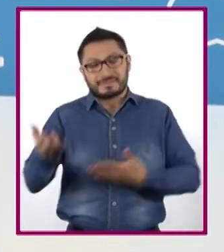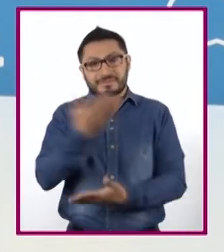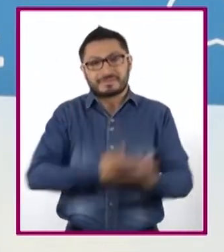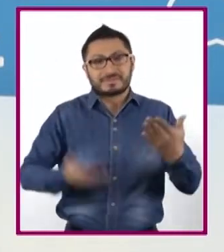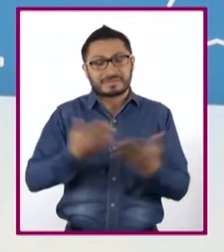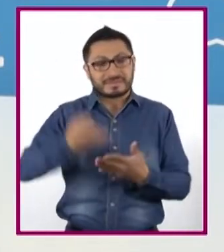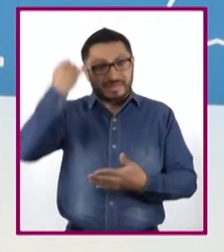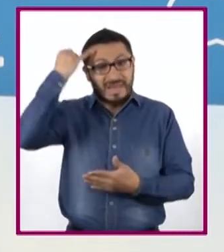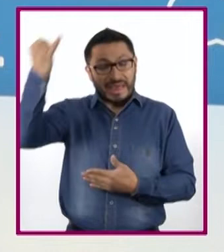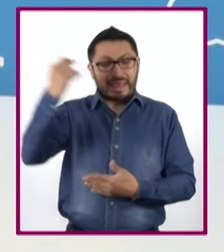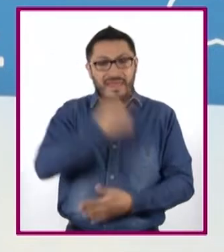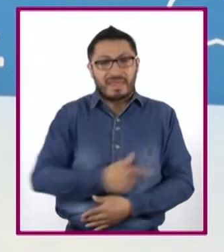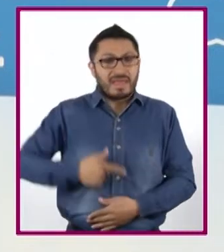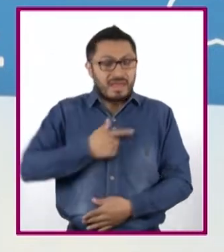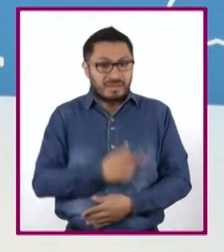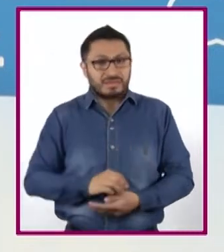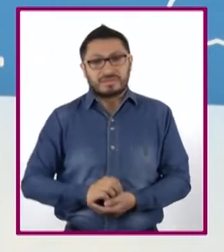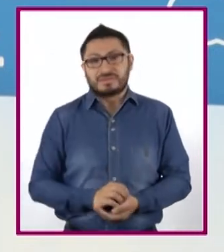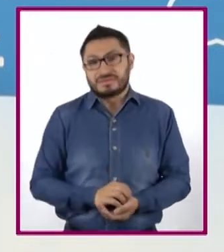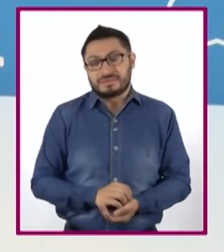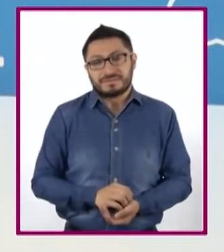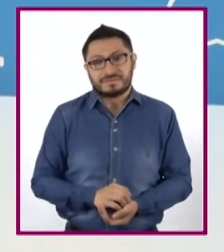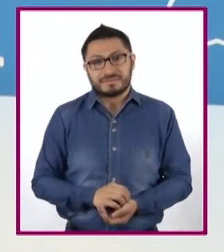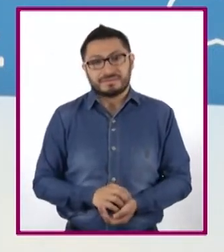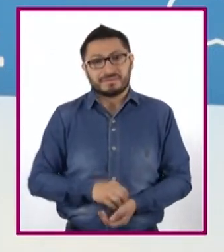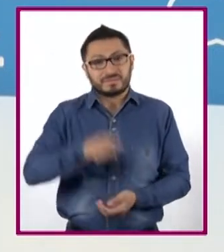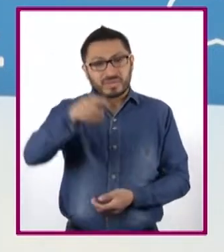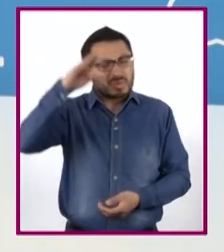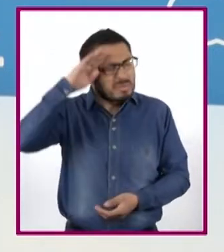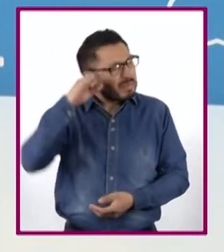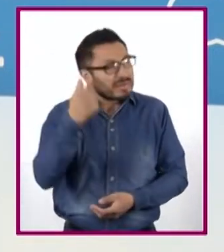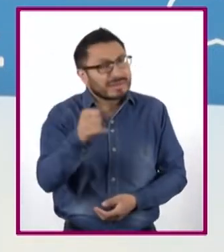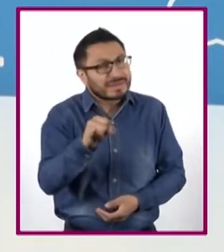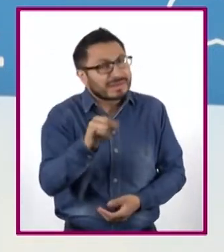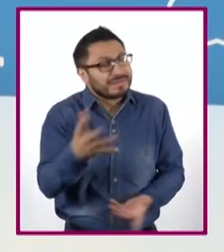gustos con otros adolescentes. ¿Han pensado algo así?